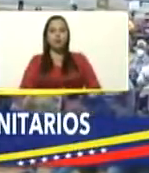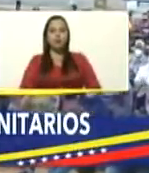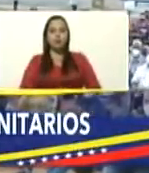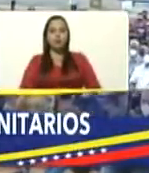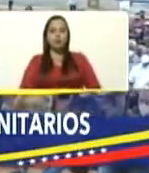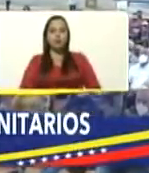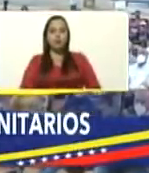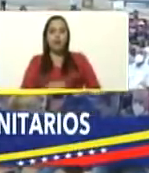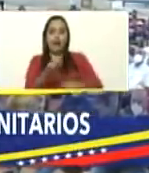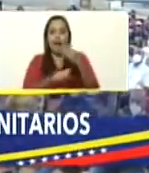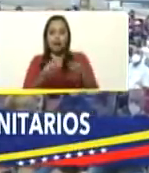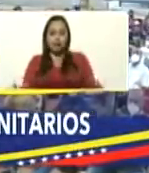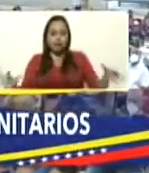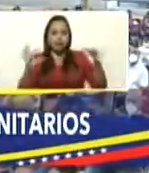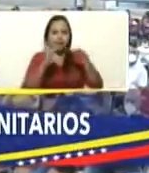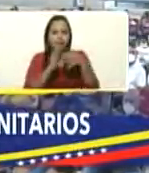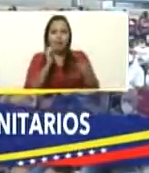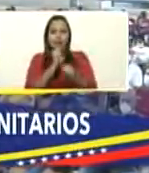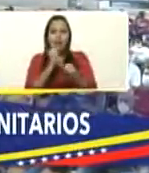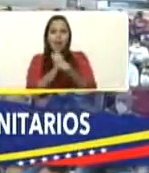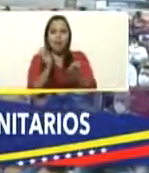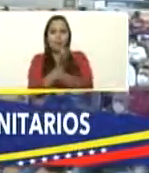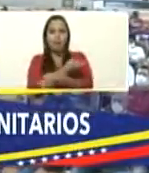Hacen una llave perfecta.